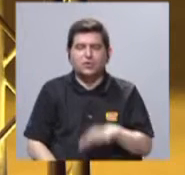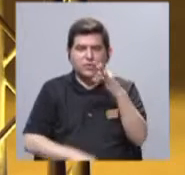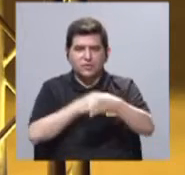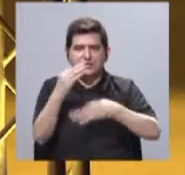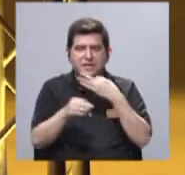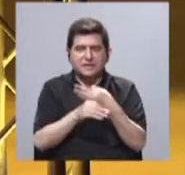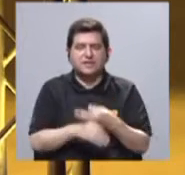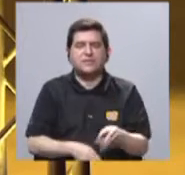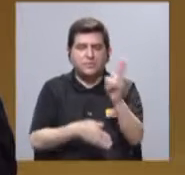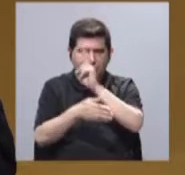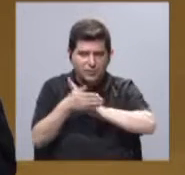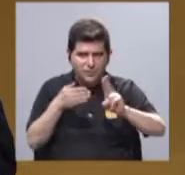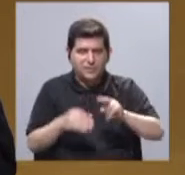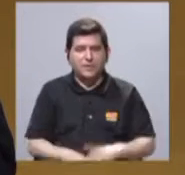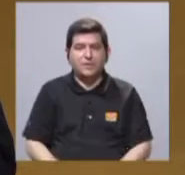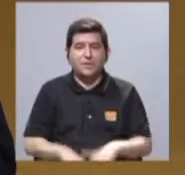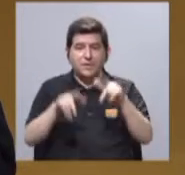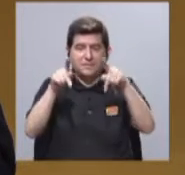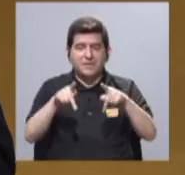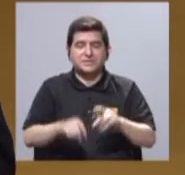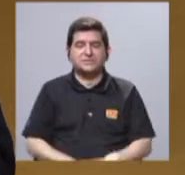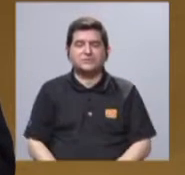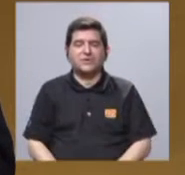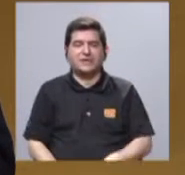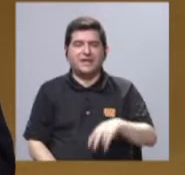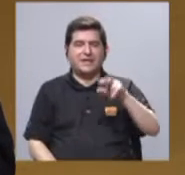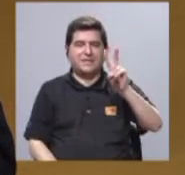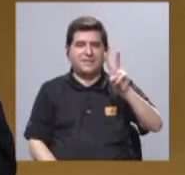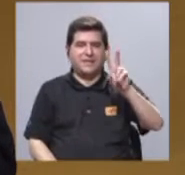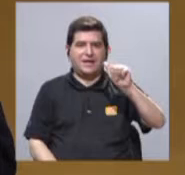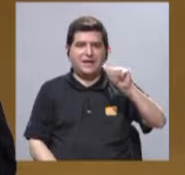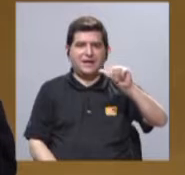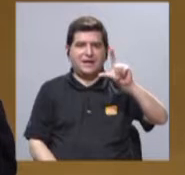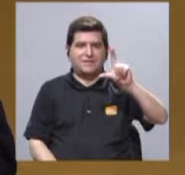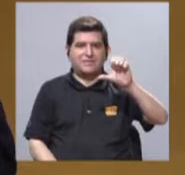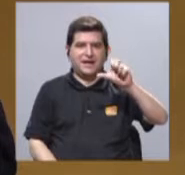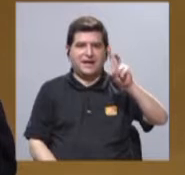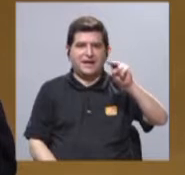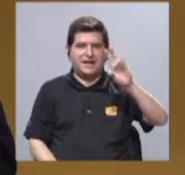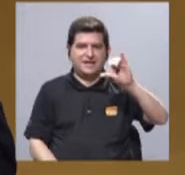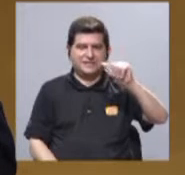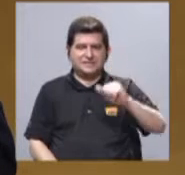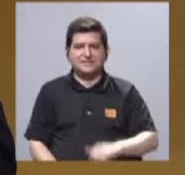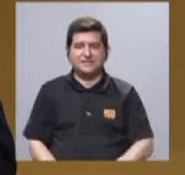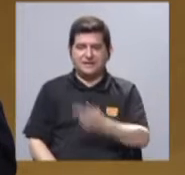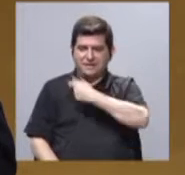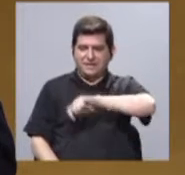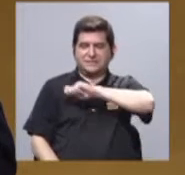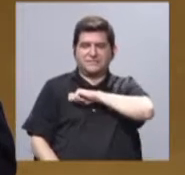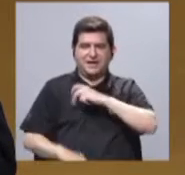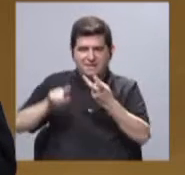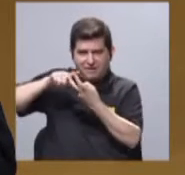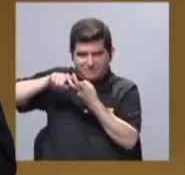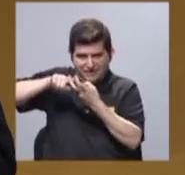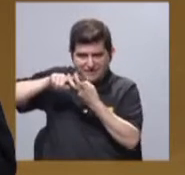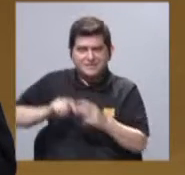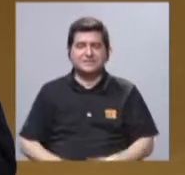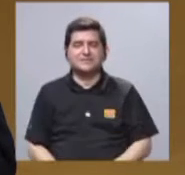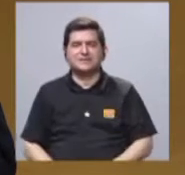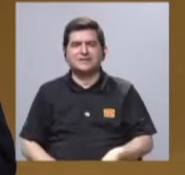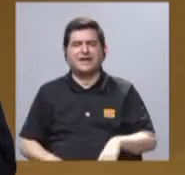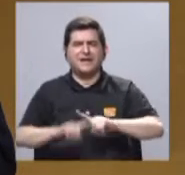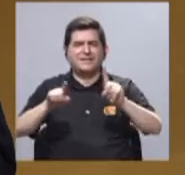académico es un valenciano al que admiramos y está lleno de